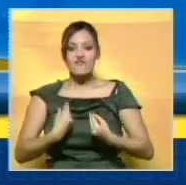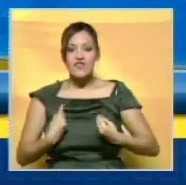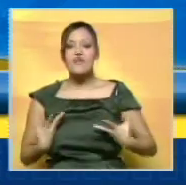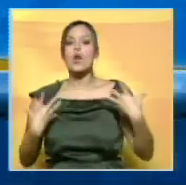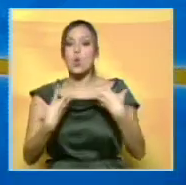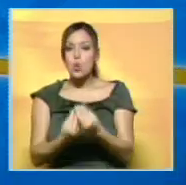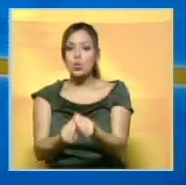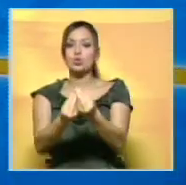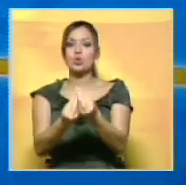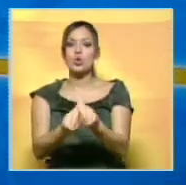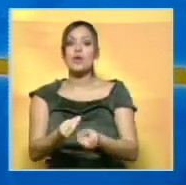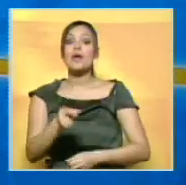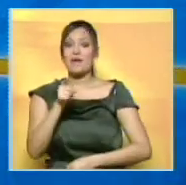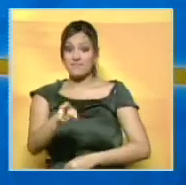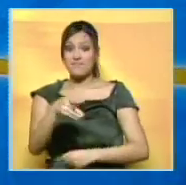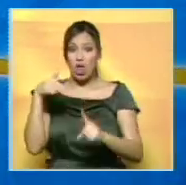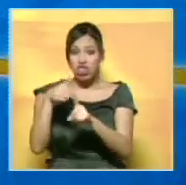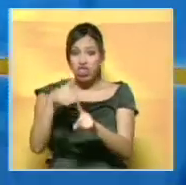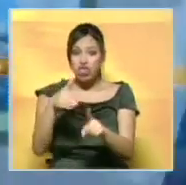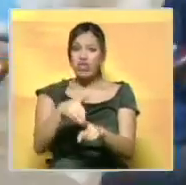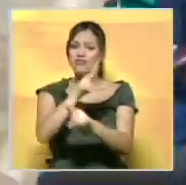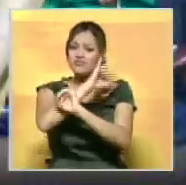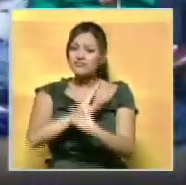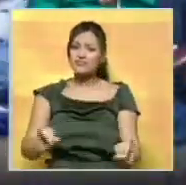convivencia, al acoso. Sácalo del juego.